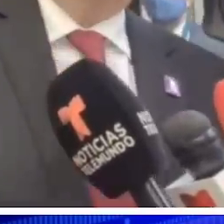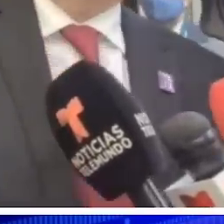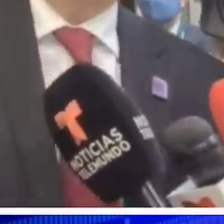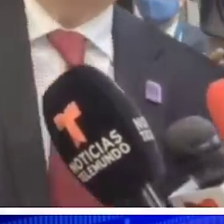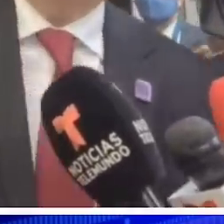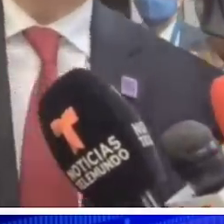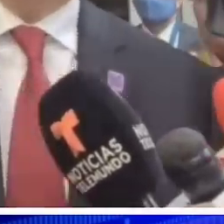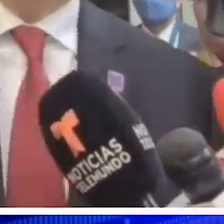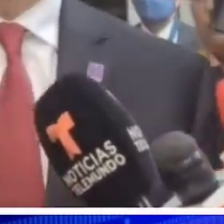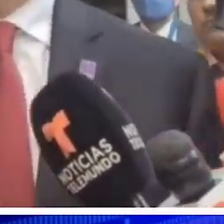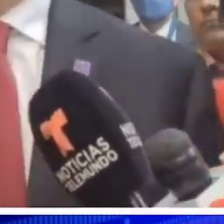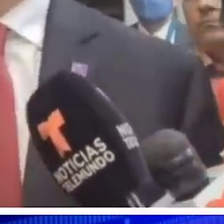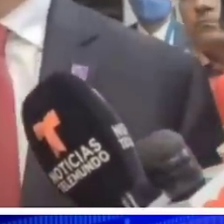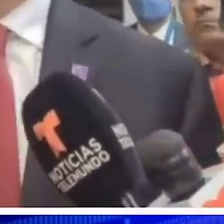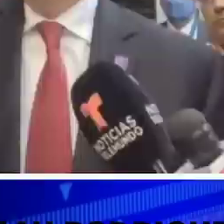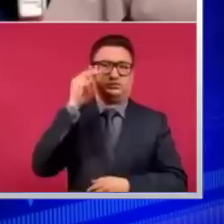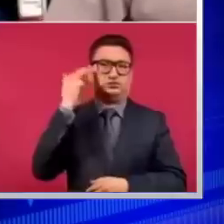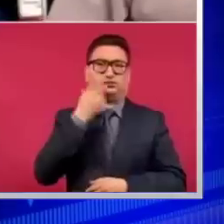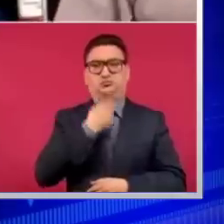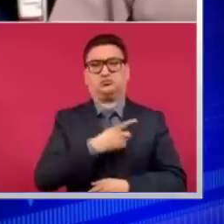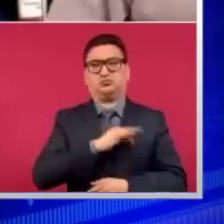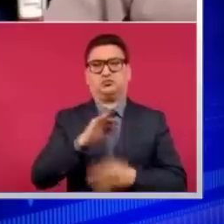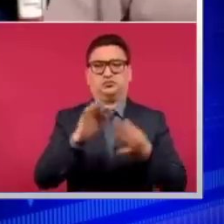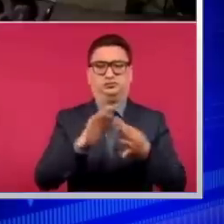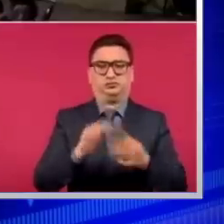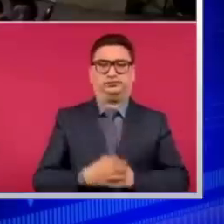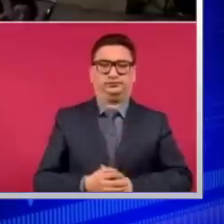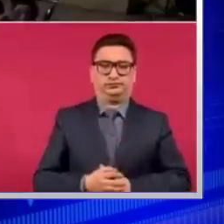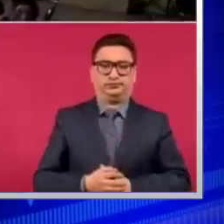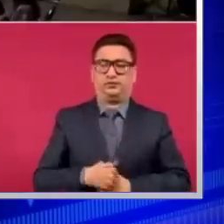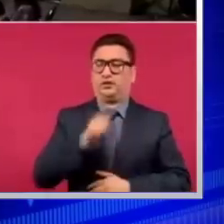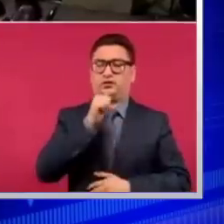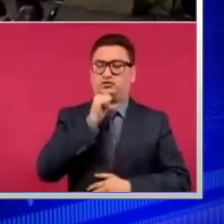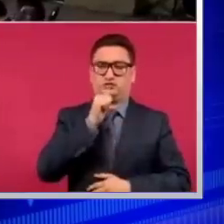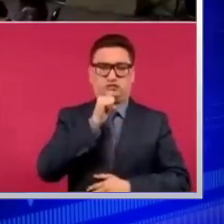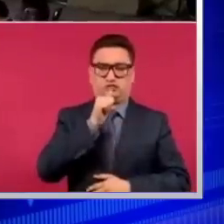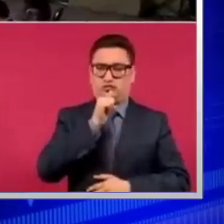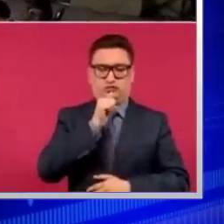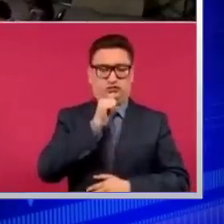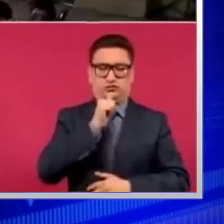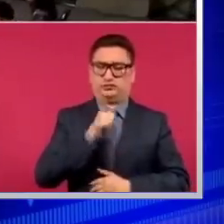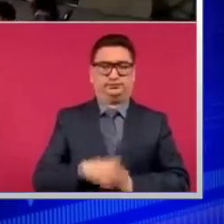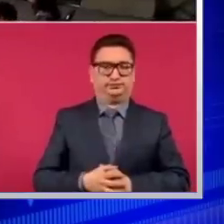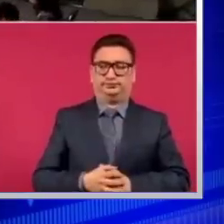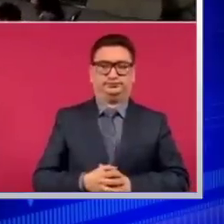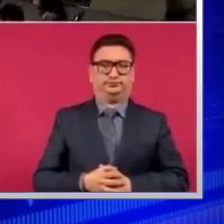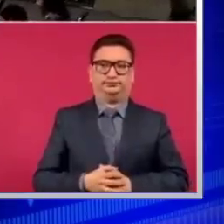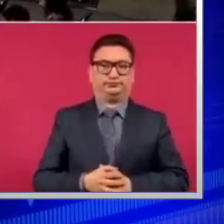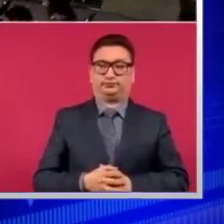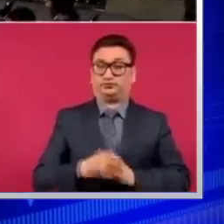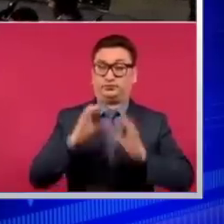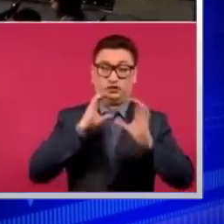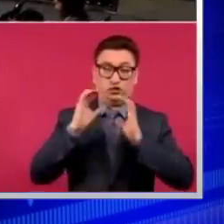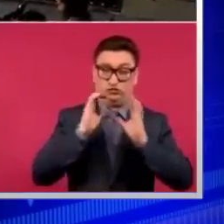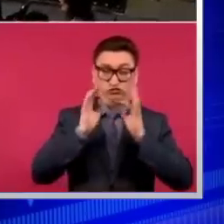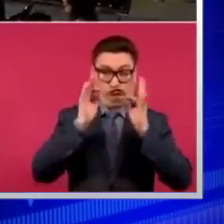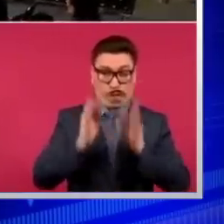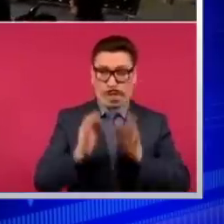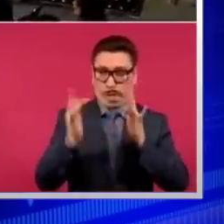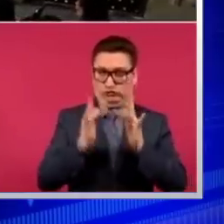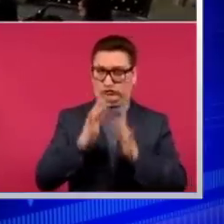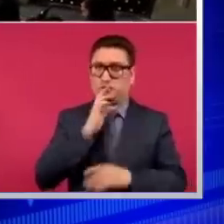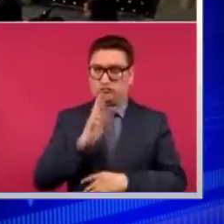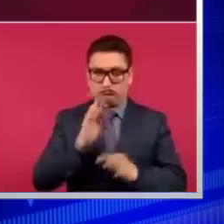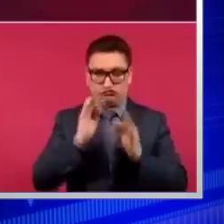que ellos son, digamos, no culpables. A explicar, presidente. Todavía no tenemos pues una comunicación formal, una respuesta